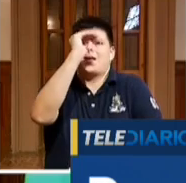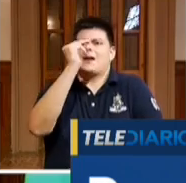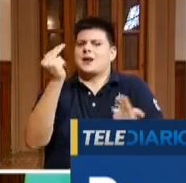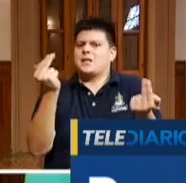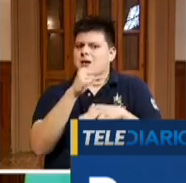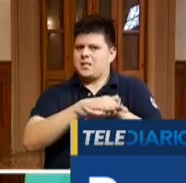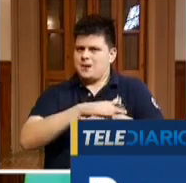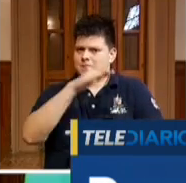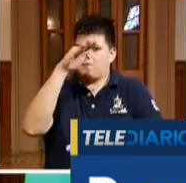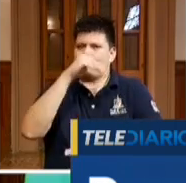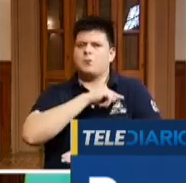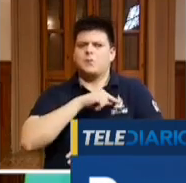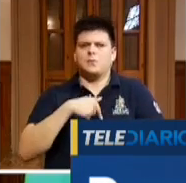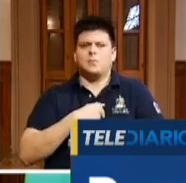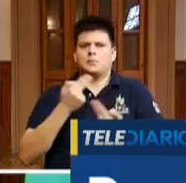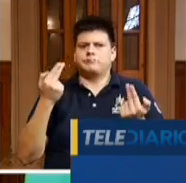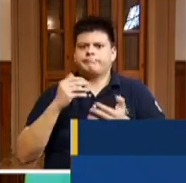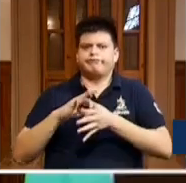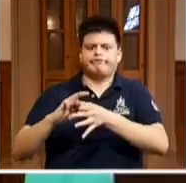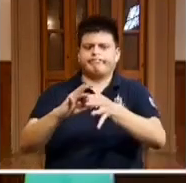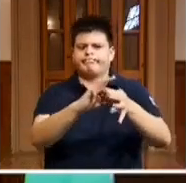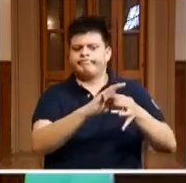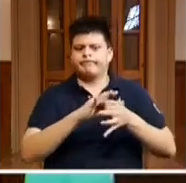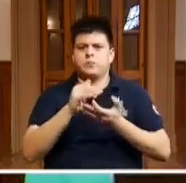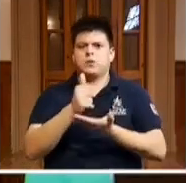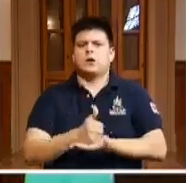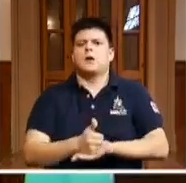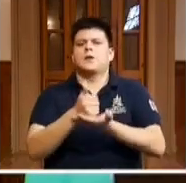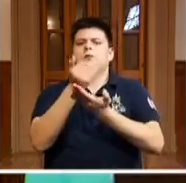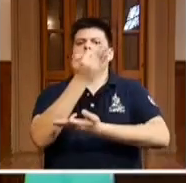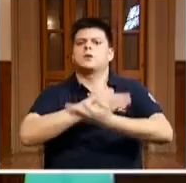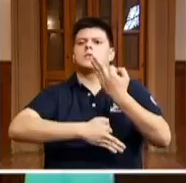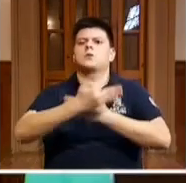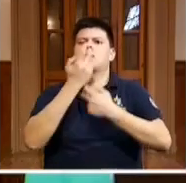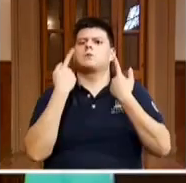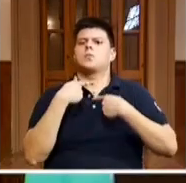y necesitamos la colaboración de todos los ciudadanos y ciudadanas de Nuevo León.